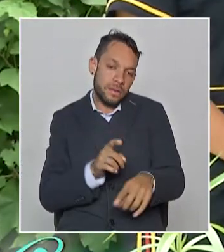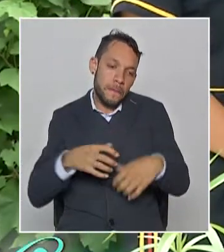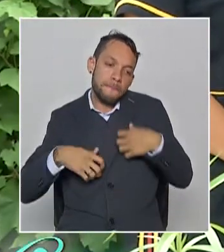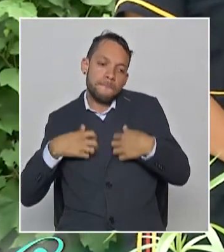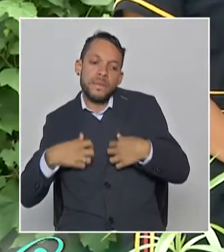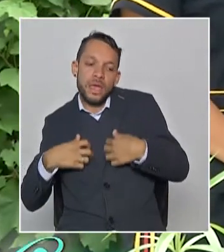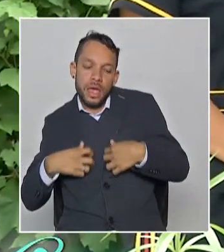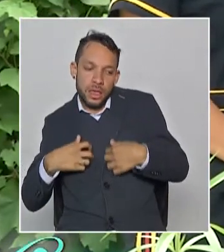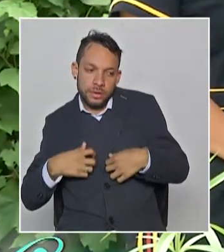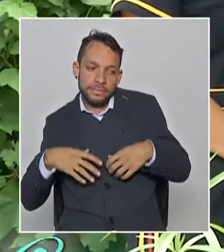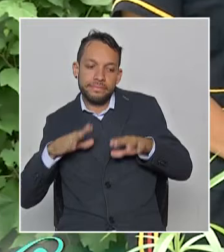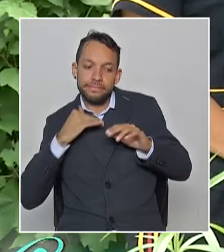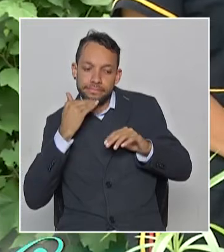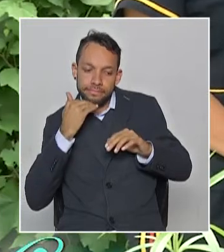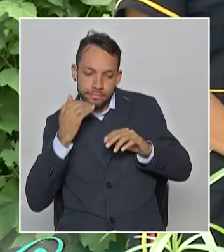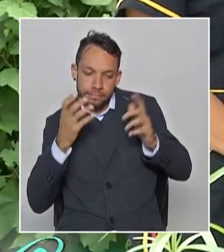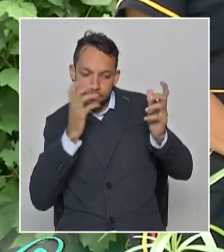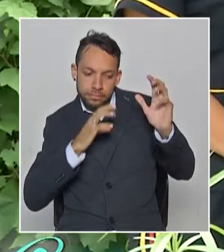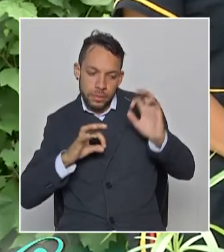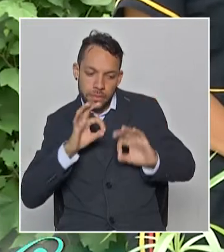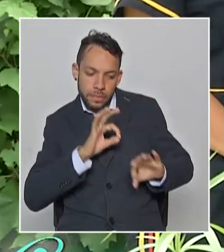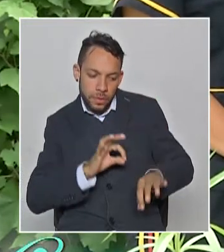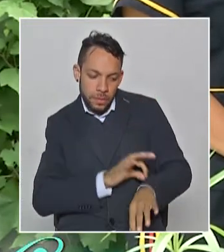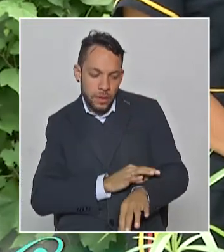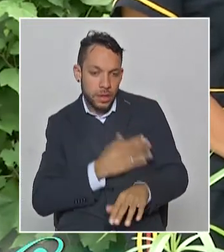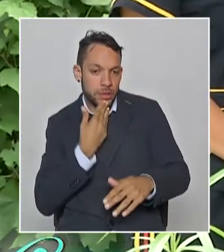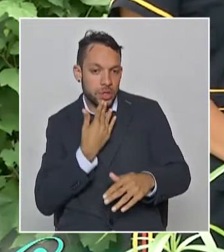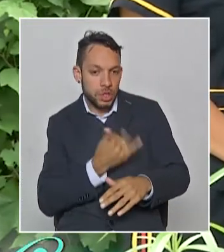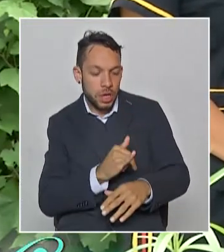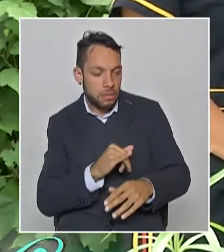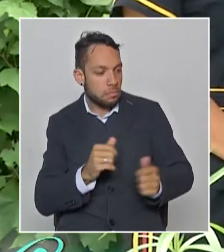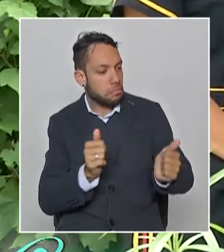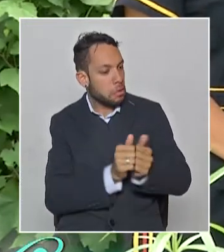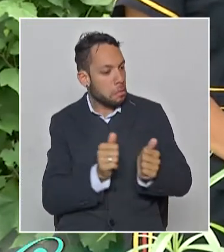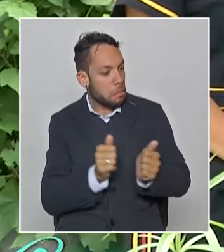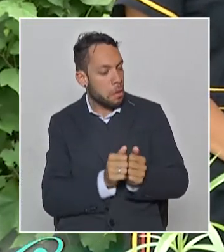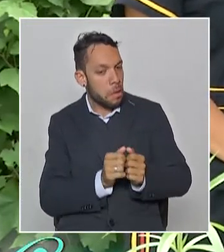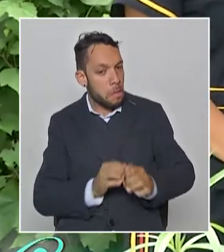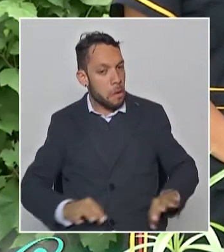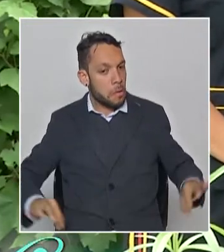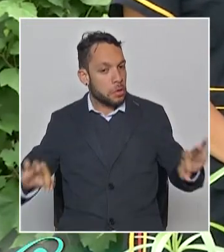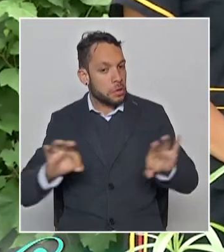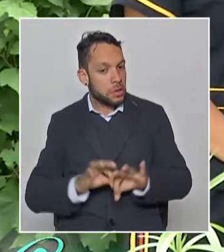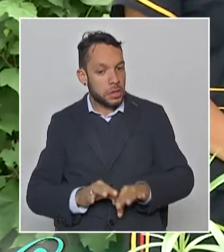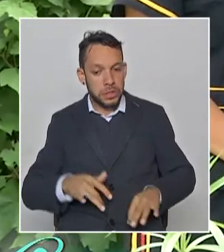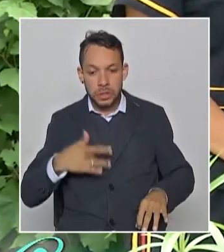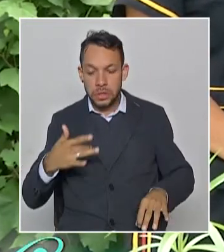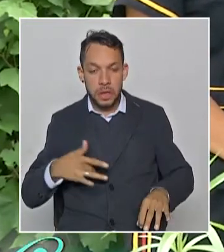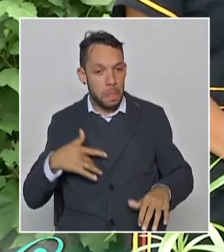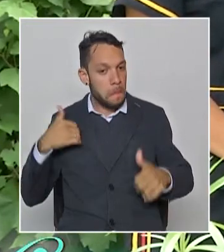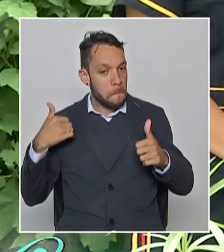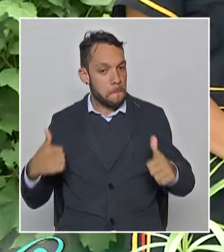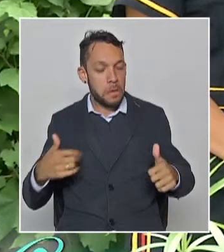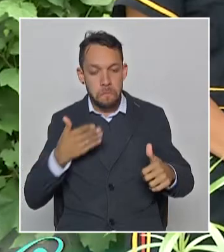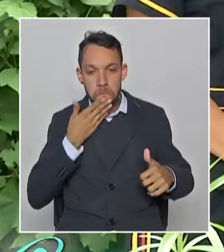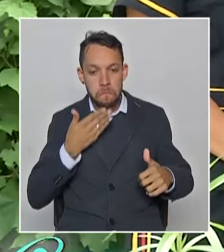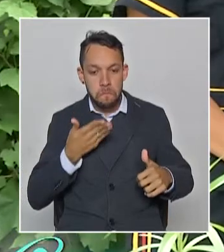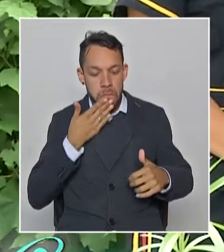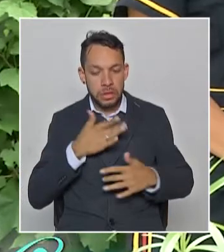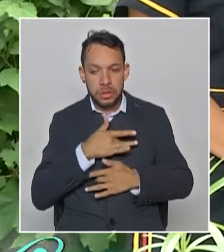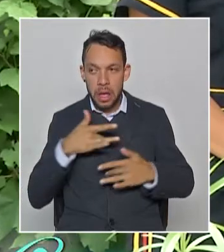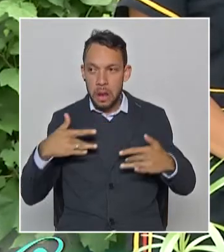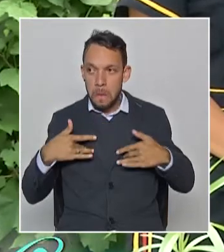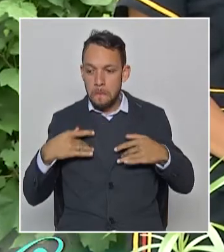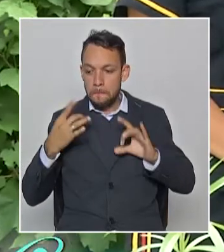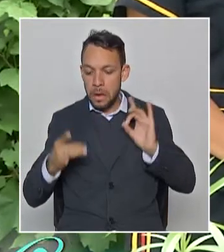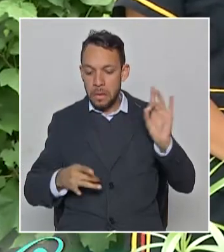la cuestión de la apiterapia o con este tipo de terapia. Y realmente no siento nada, me ha ido muy bien